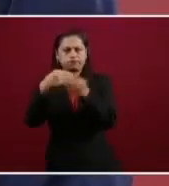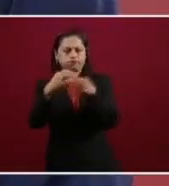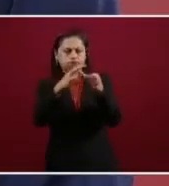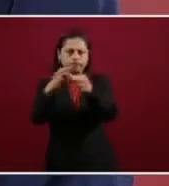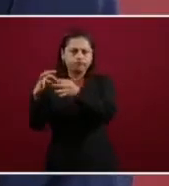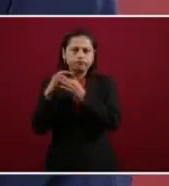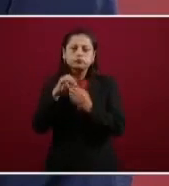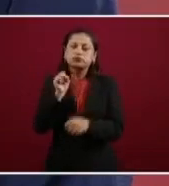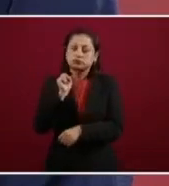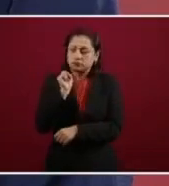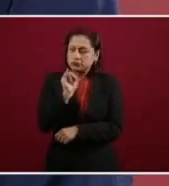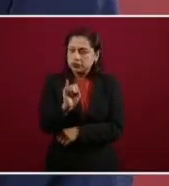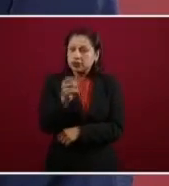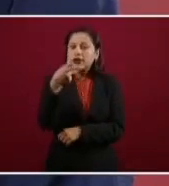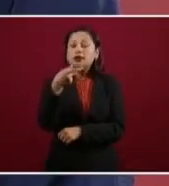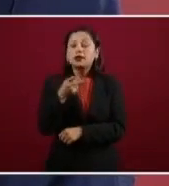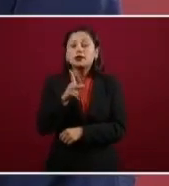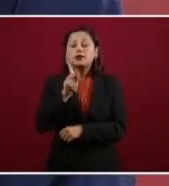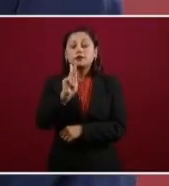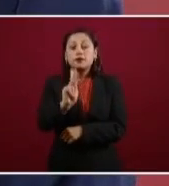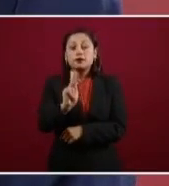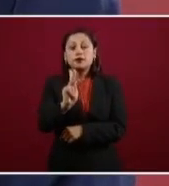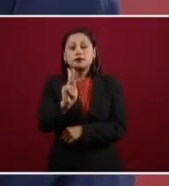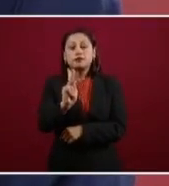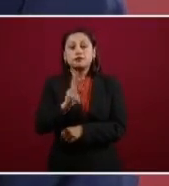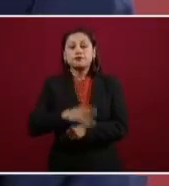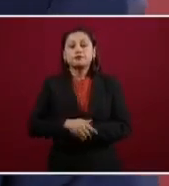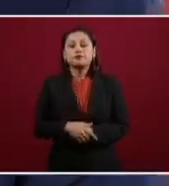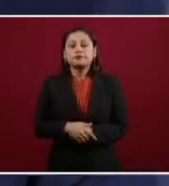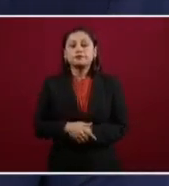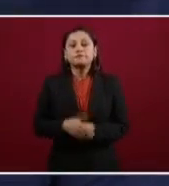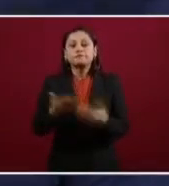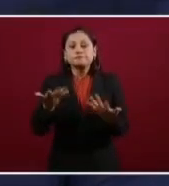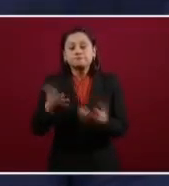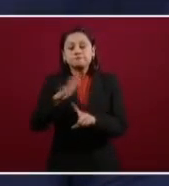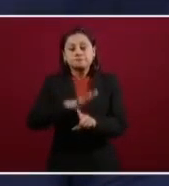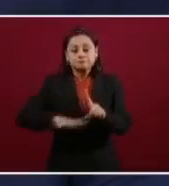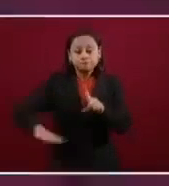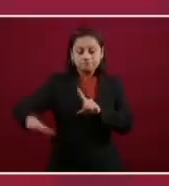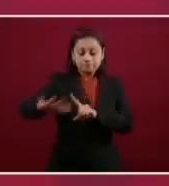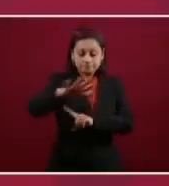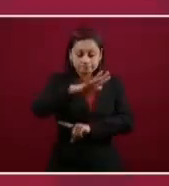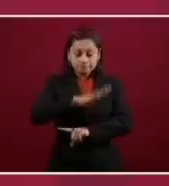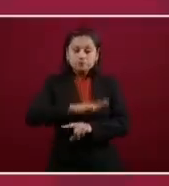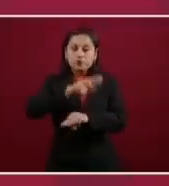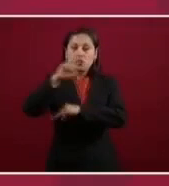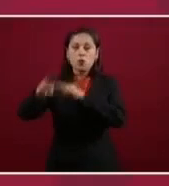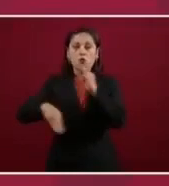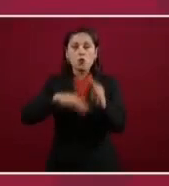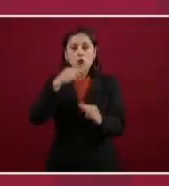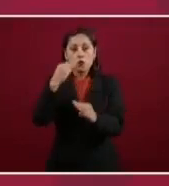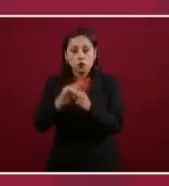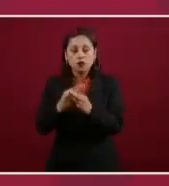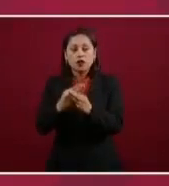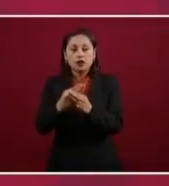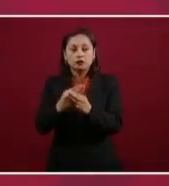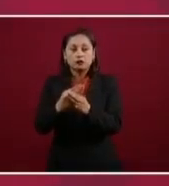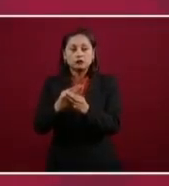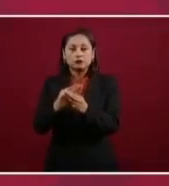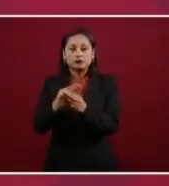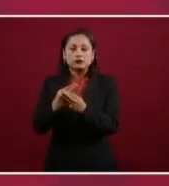de que el entorno en lo internacional no es